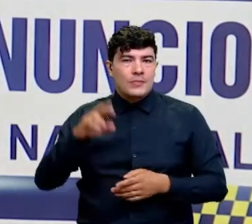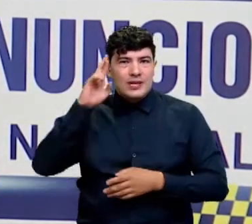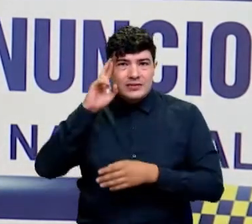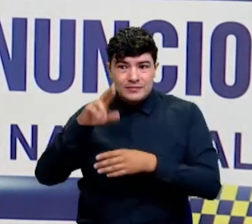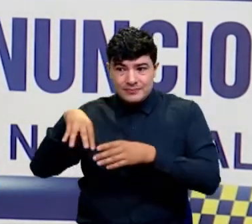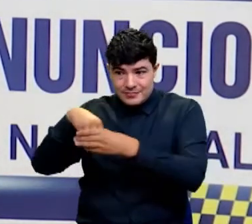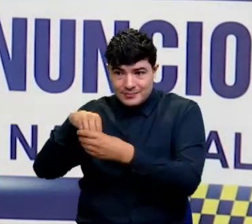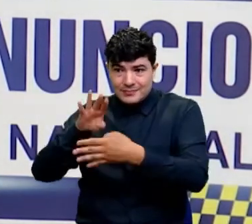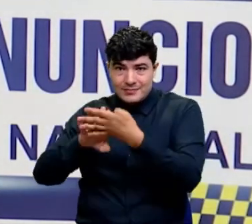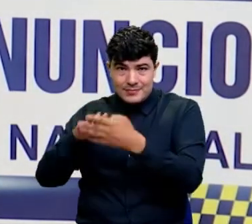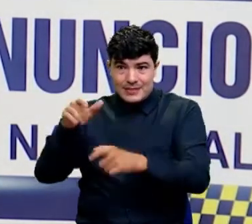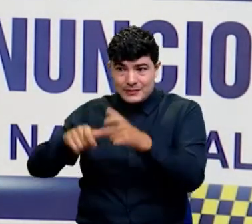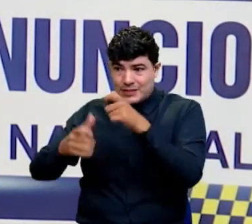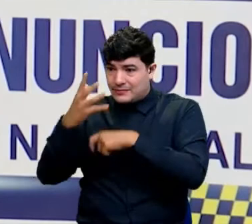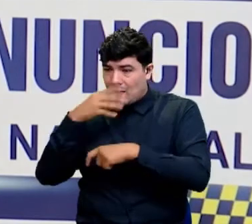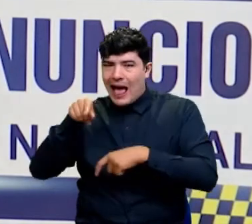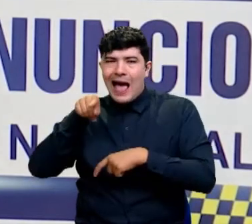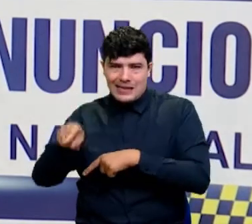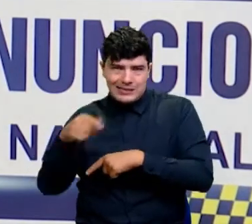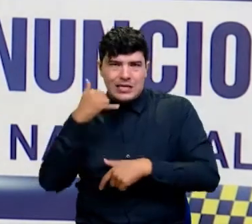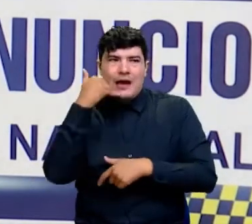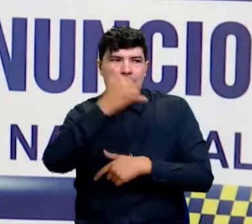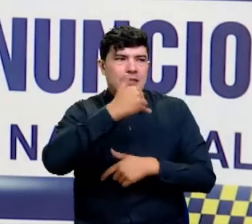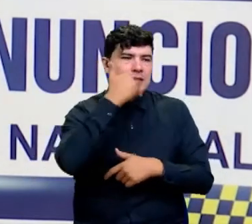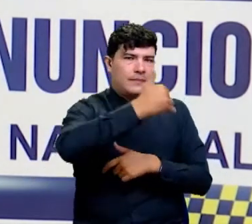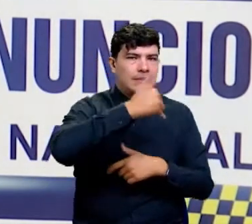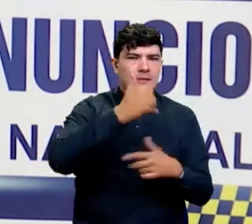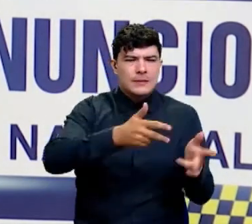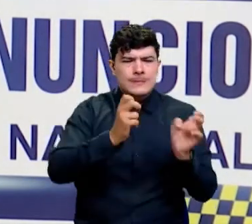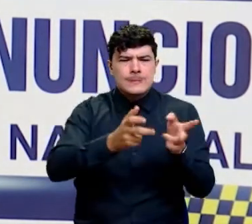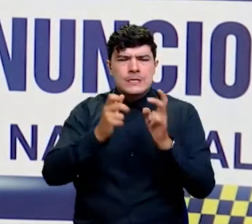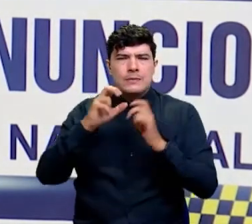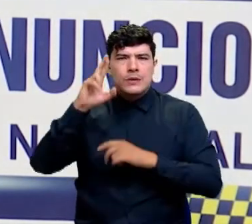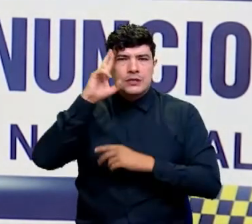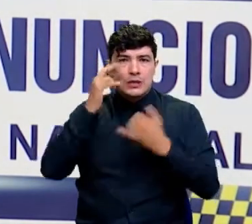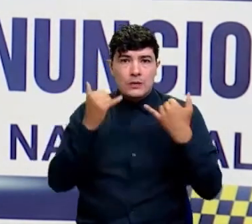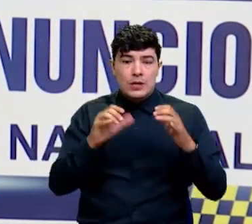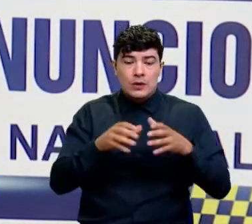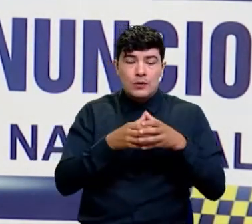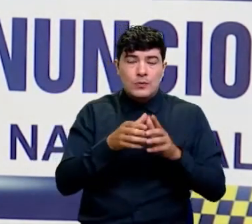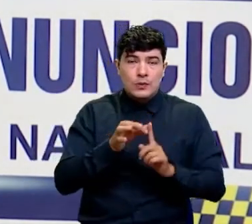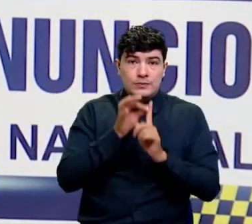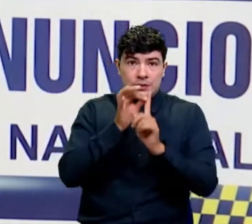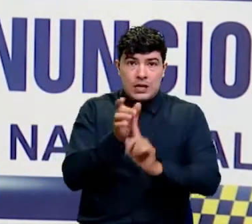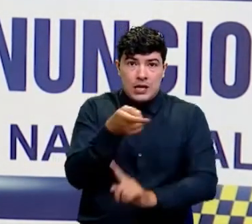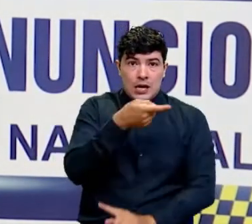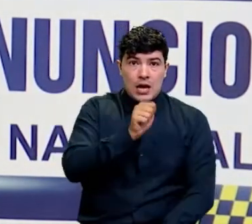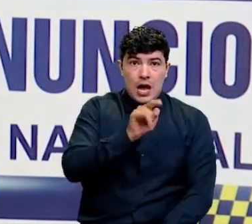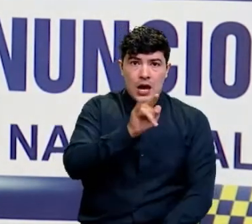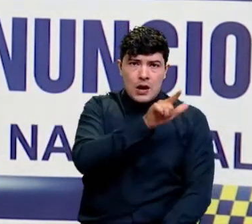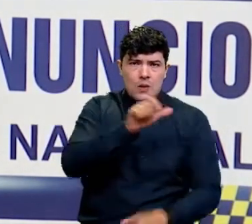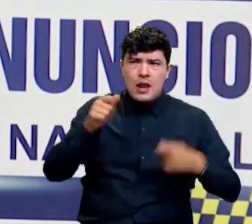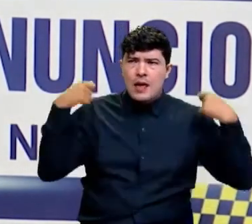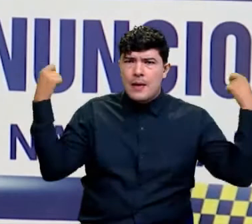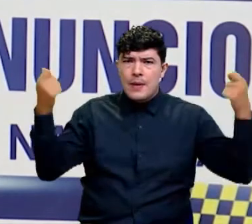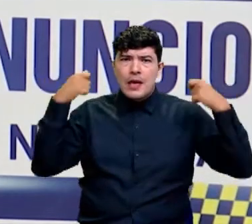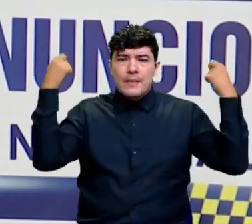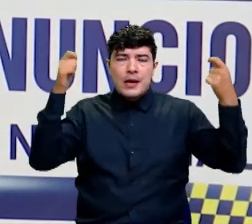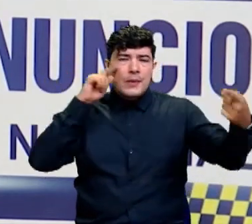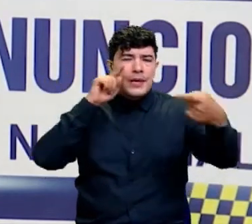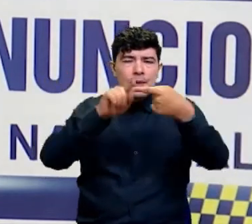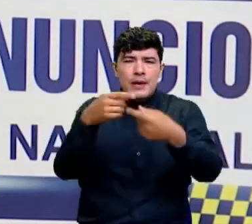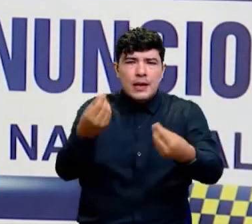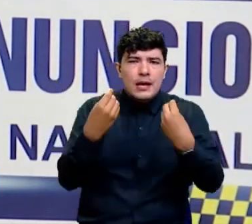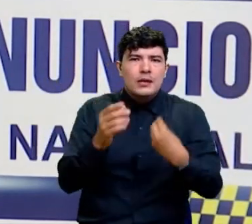las campañas y las actividades de prevención que el Gaula de la Policía viene realizando van enfocadas a dar a conocer los modos operandi en que